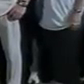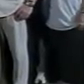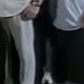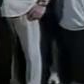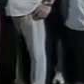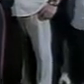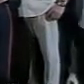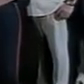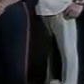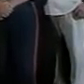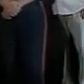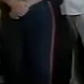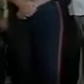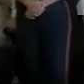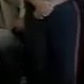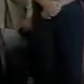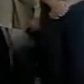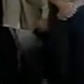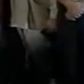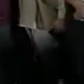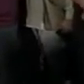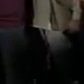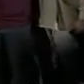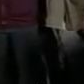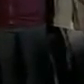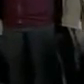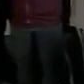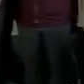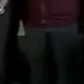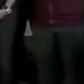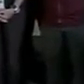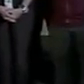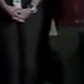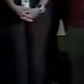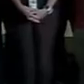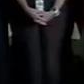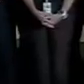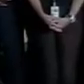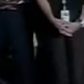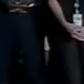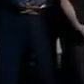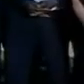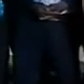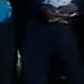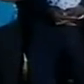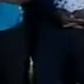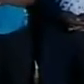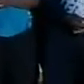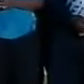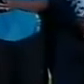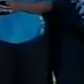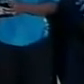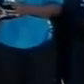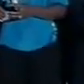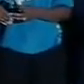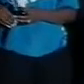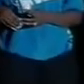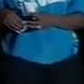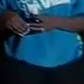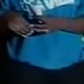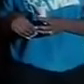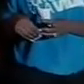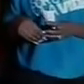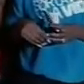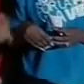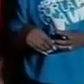todo el apoyo y todo el conocimiento que nos ha dado todos nosotros y un mensaje para todos los que me están escuchando den un paso hacia